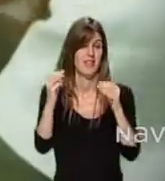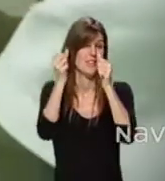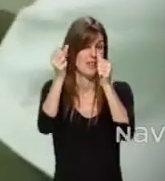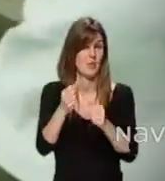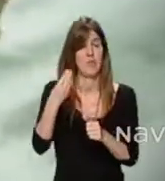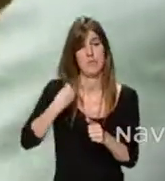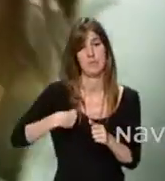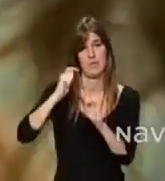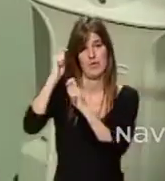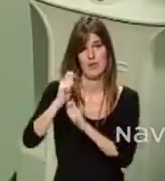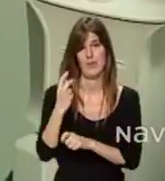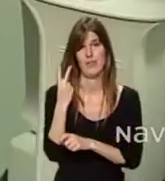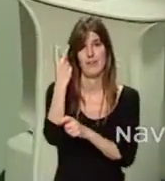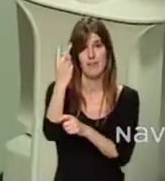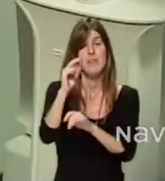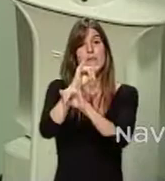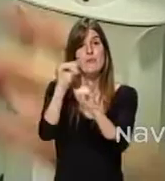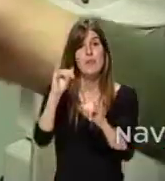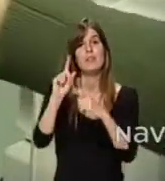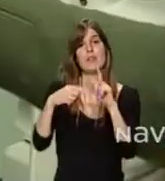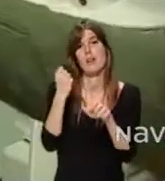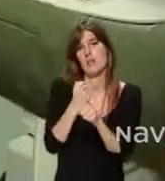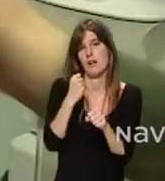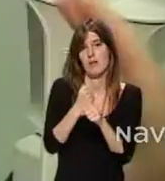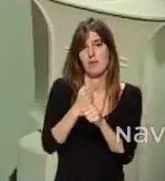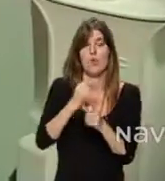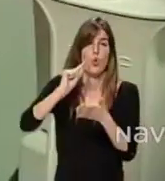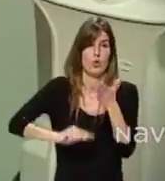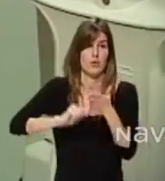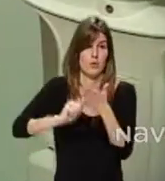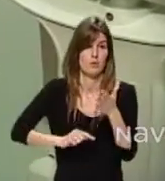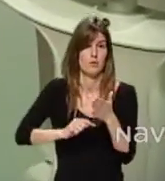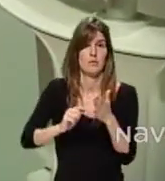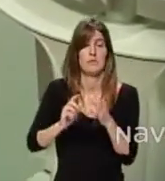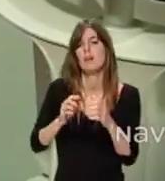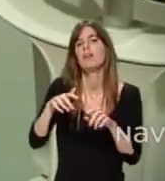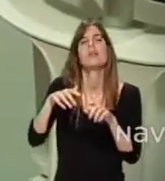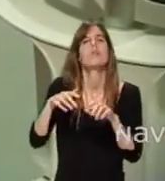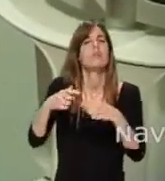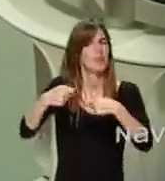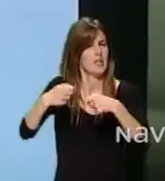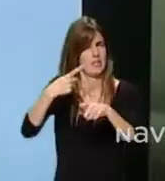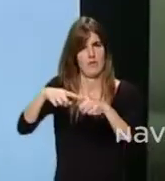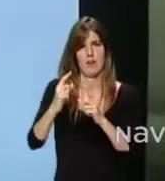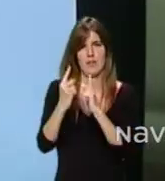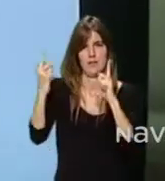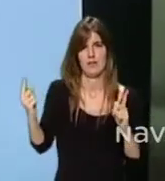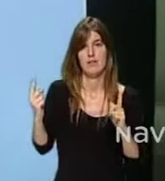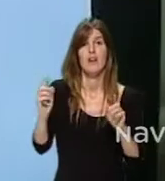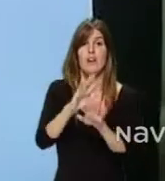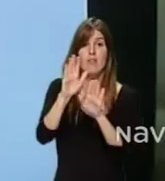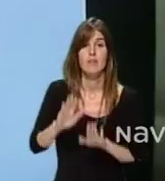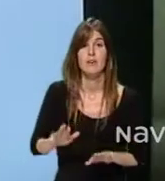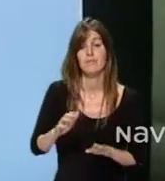en Zaragoza, y luego ya empezamos a trabajar por cuenta ajena en sitios diferentes, y al